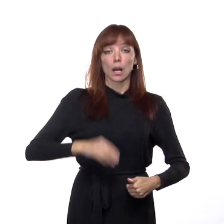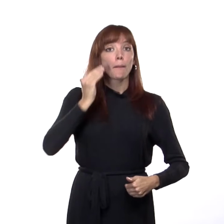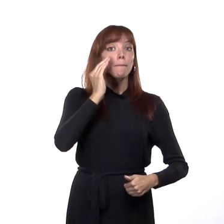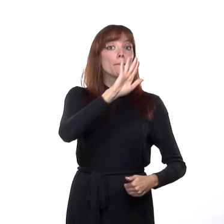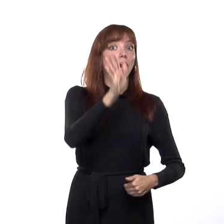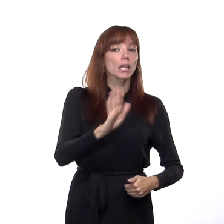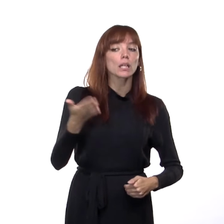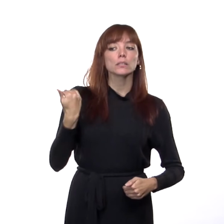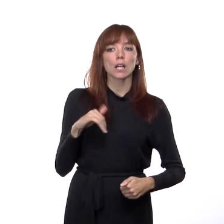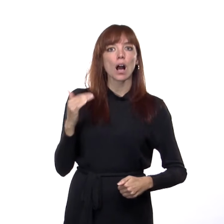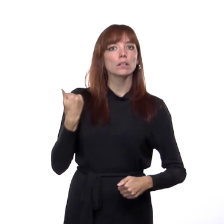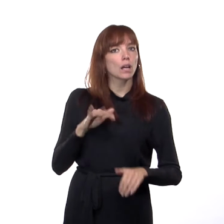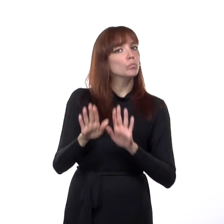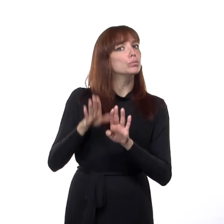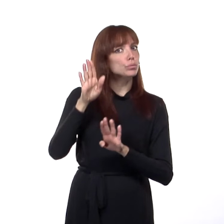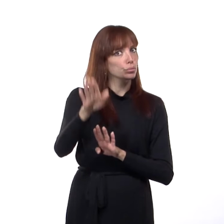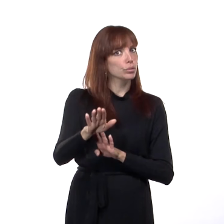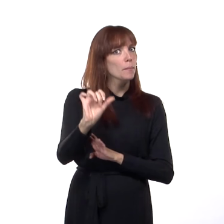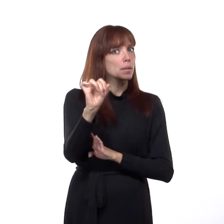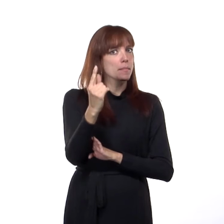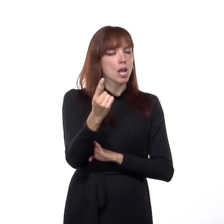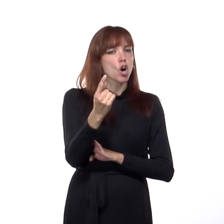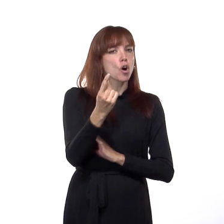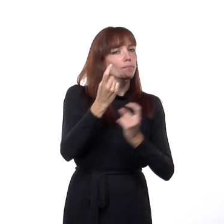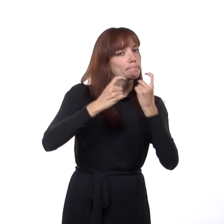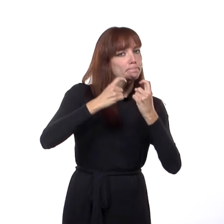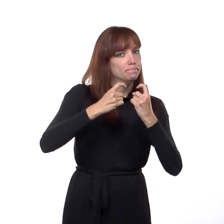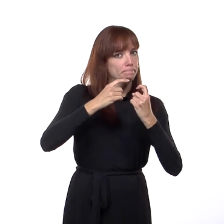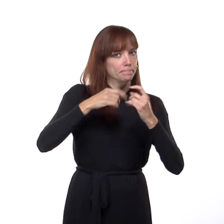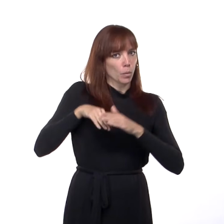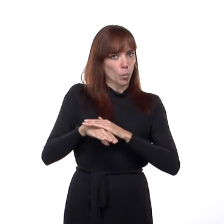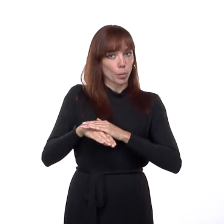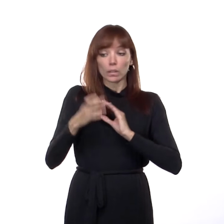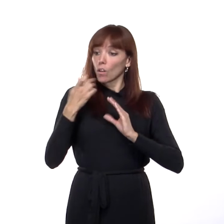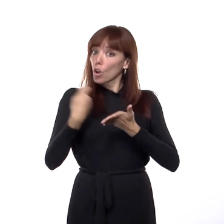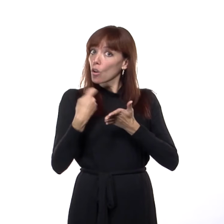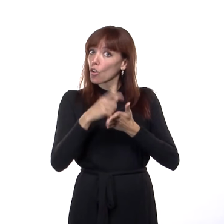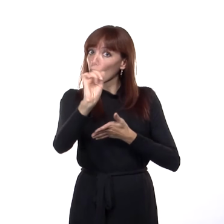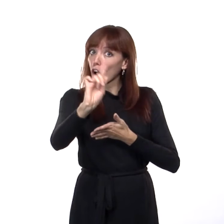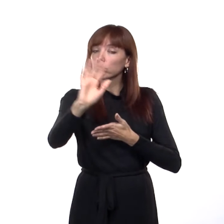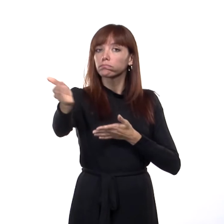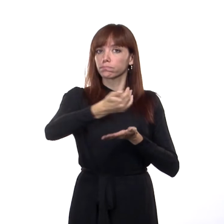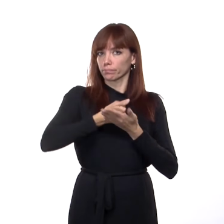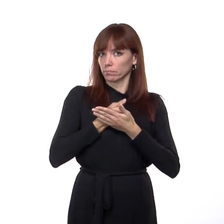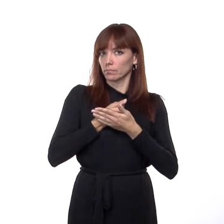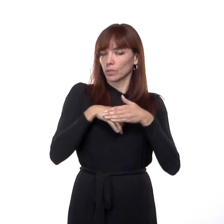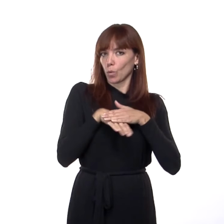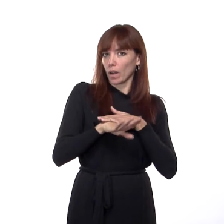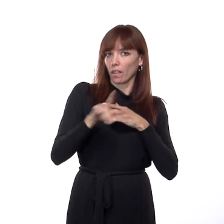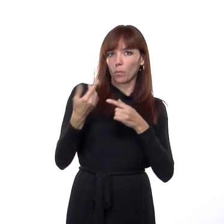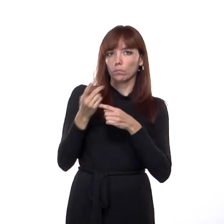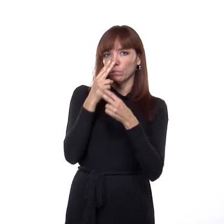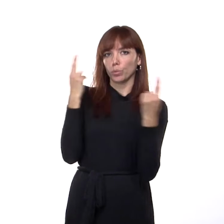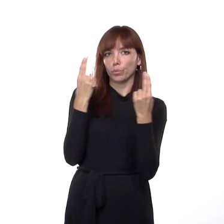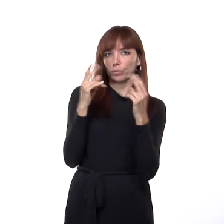el siguiente paso del ransomware no primero te secuestra la información si no me pagas me quedo con ella y la expongo